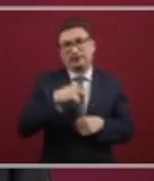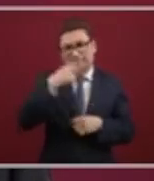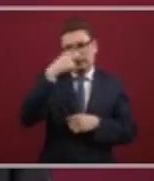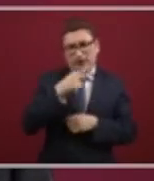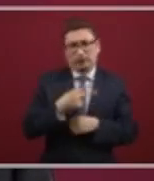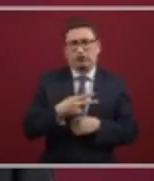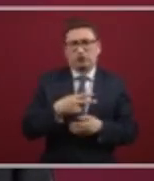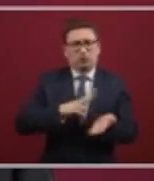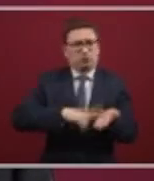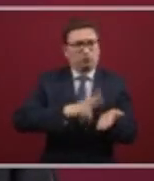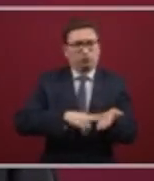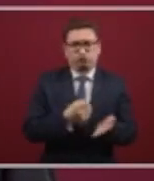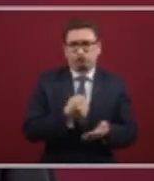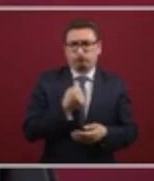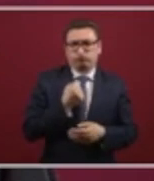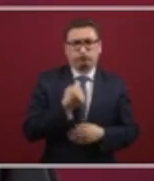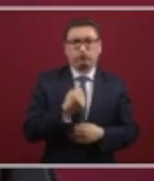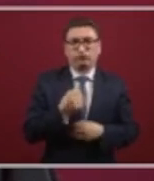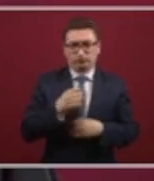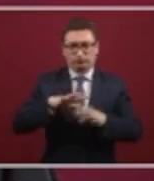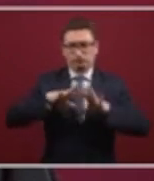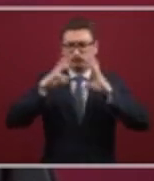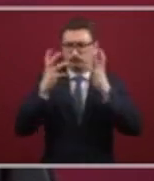se fortalece el peso.